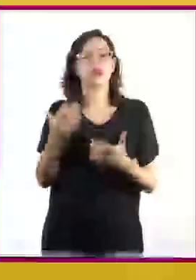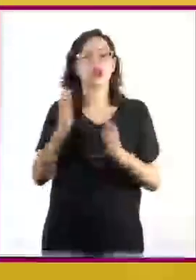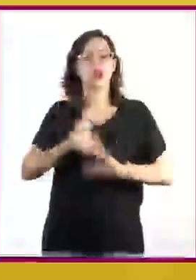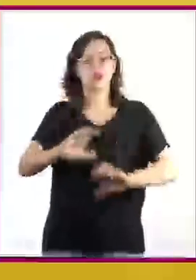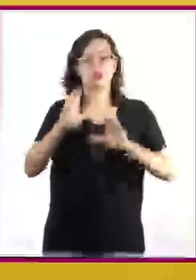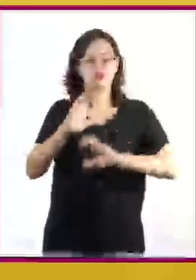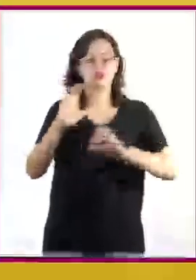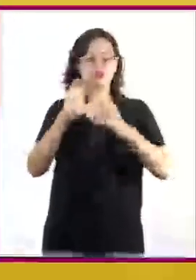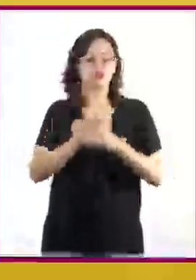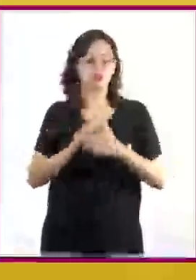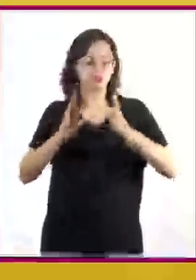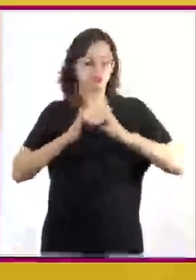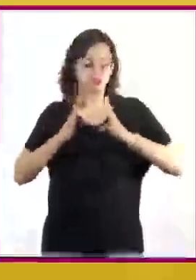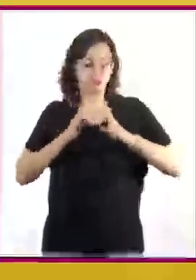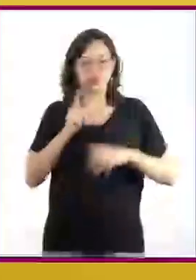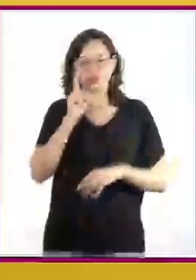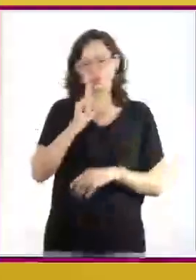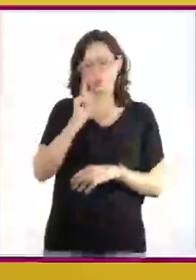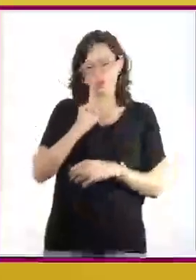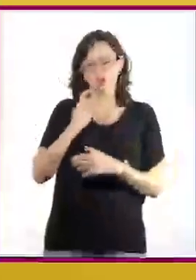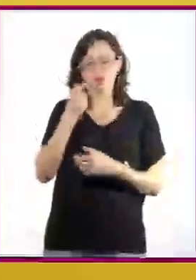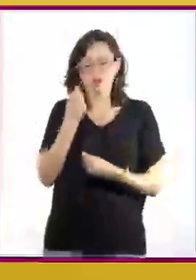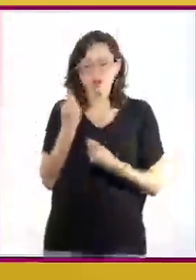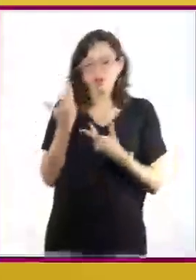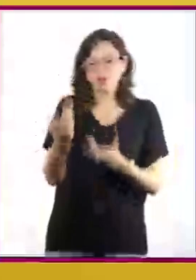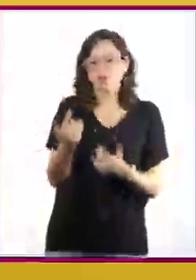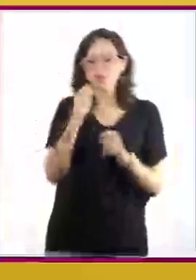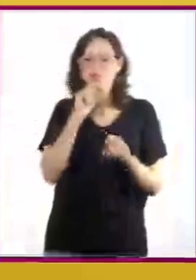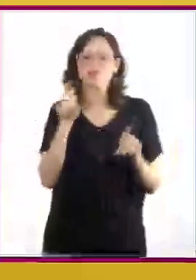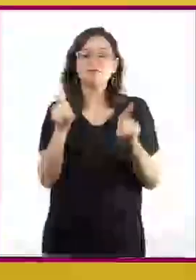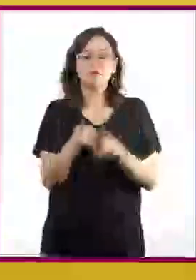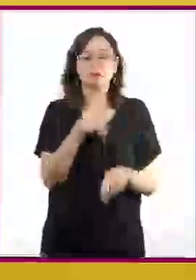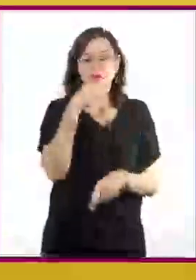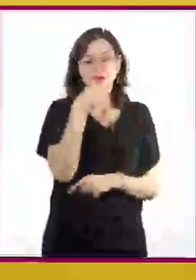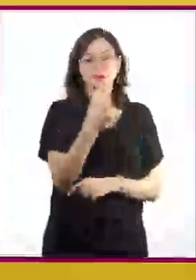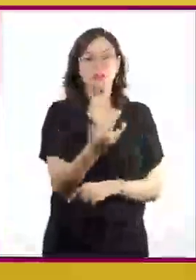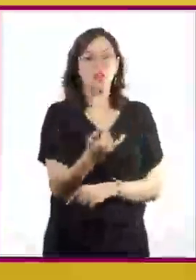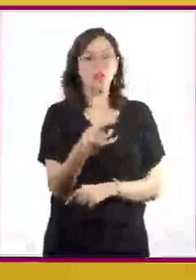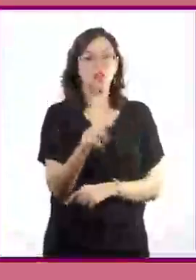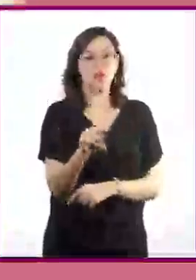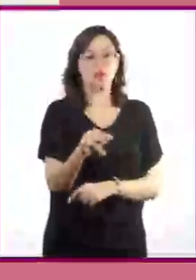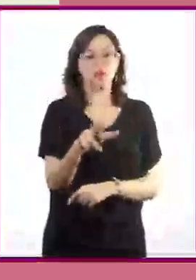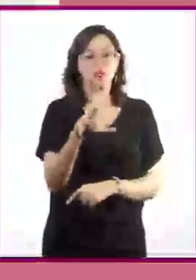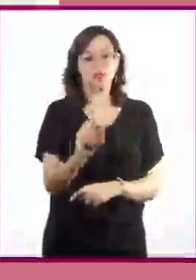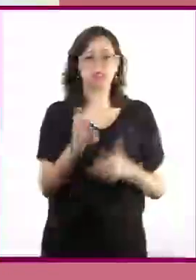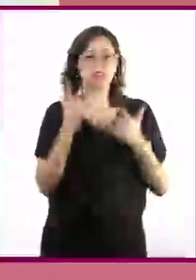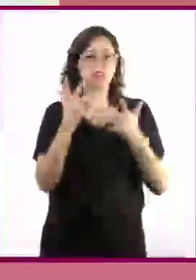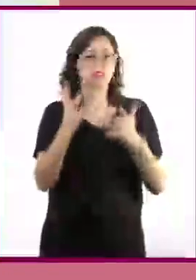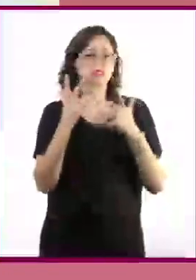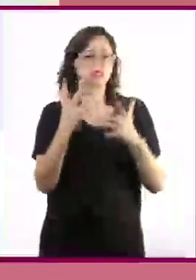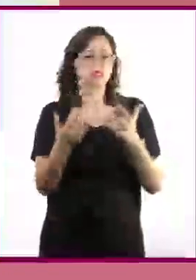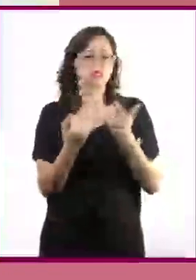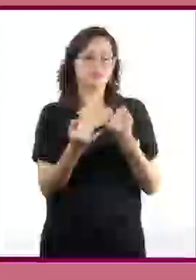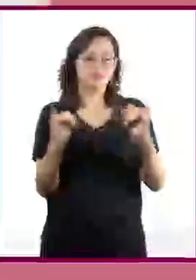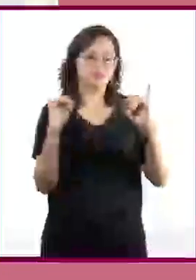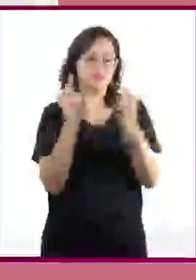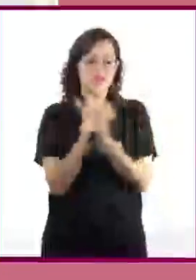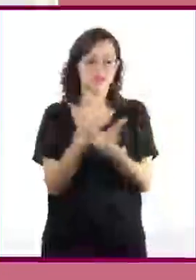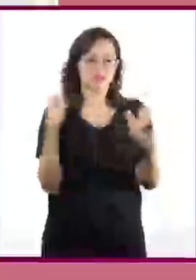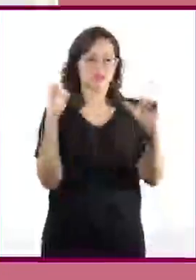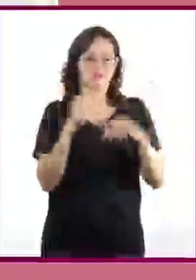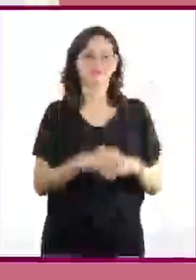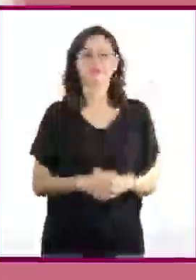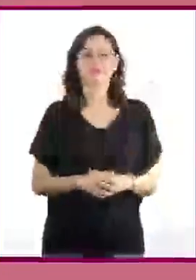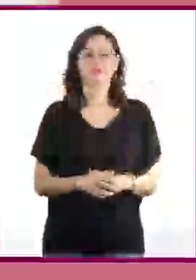composiciones representan símbolos de las ansias de libertad y de justicia, como El Niño Yuntero. En plena guerra, logró